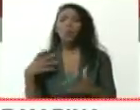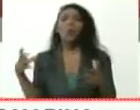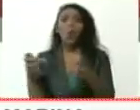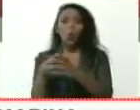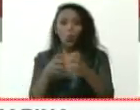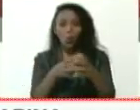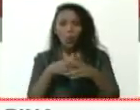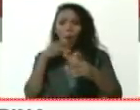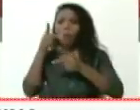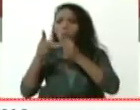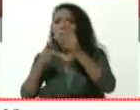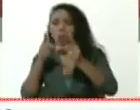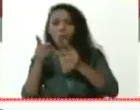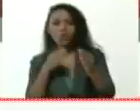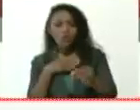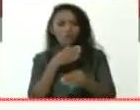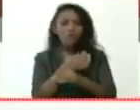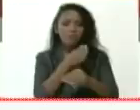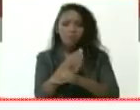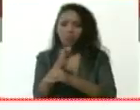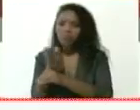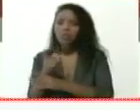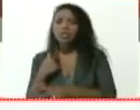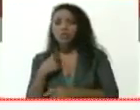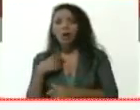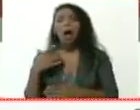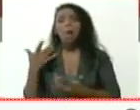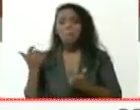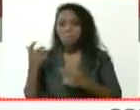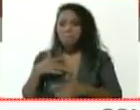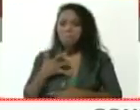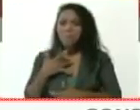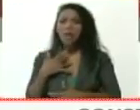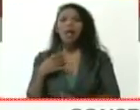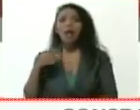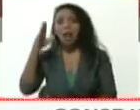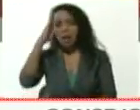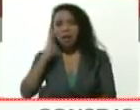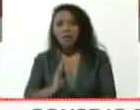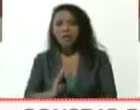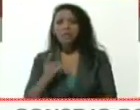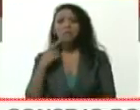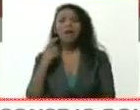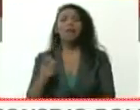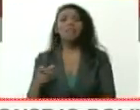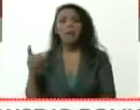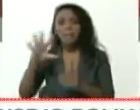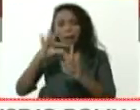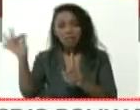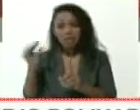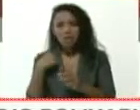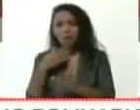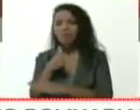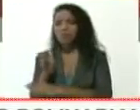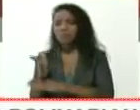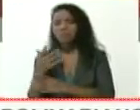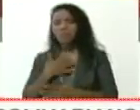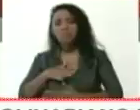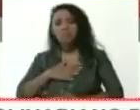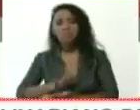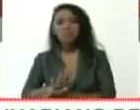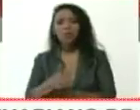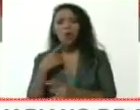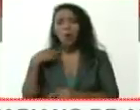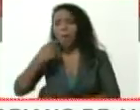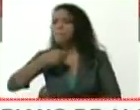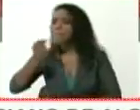así como una reunión como esta, que simpatizaban de Siria, de Libia, de Palestina, con la revolución bolivariana. Y a mí sí me extrañaba que todo el tiempo los periodistas me